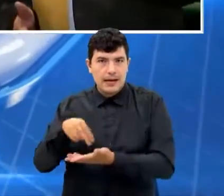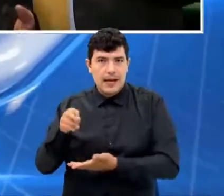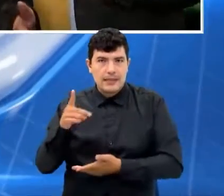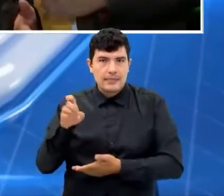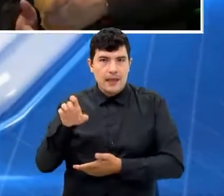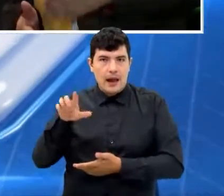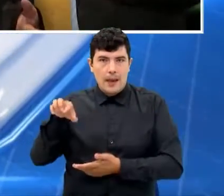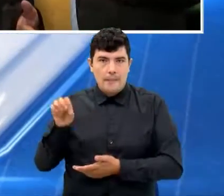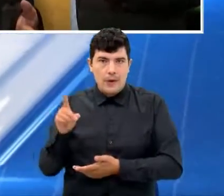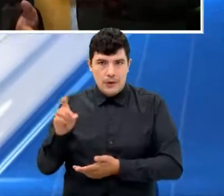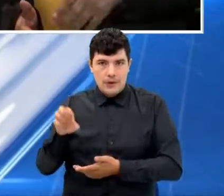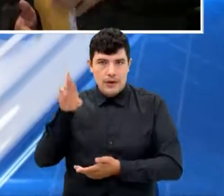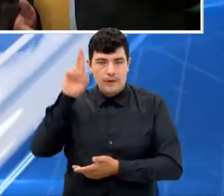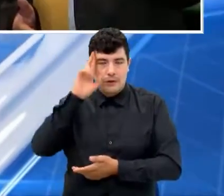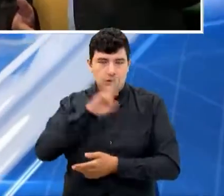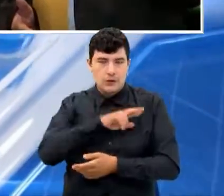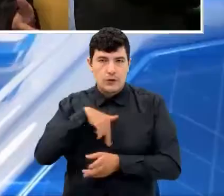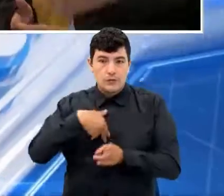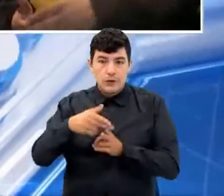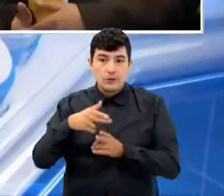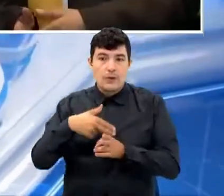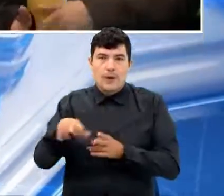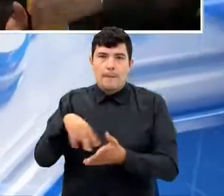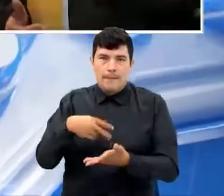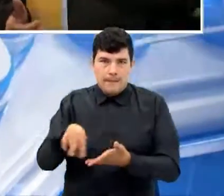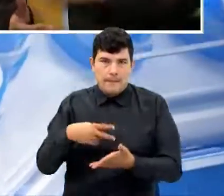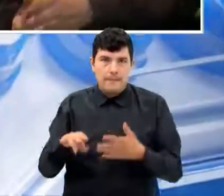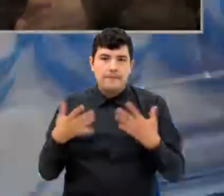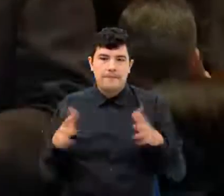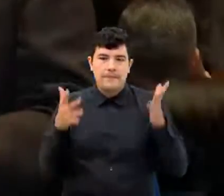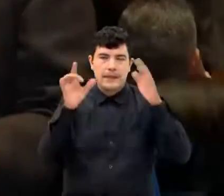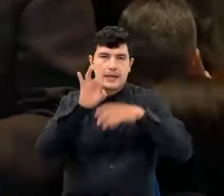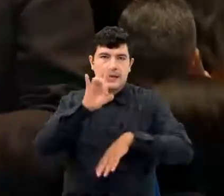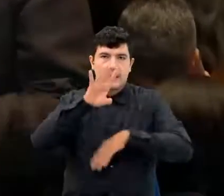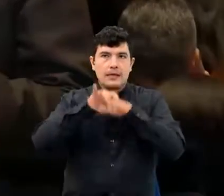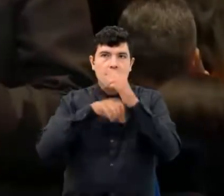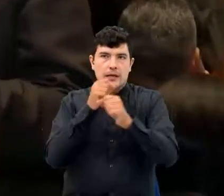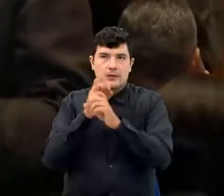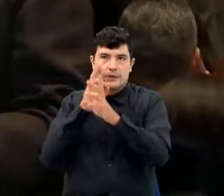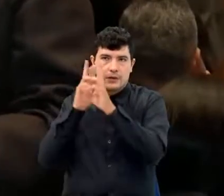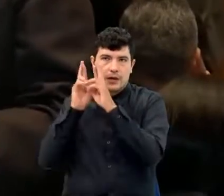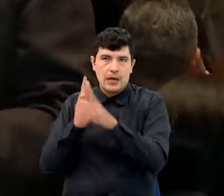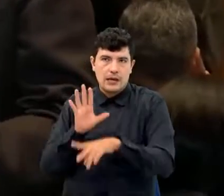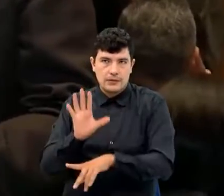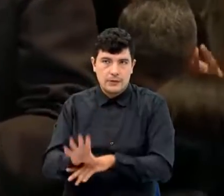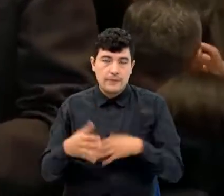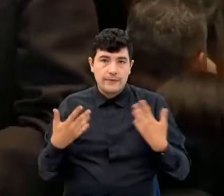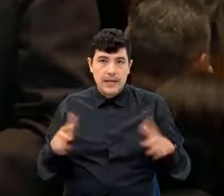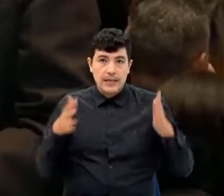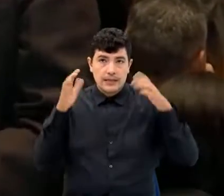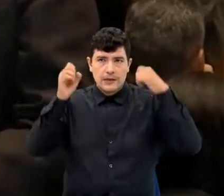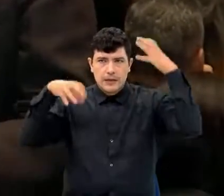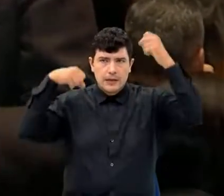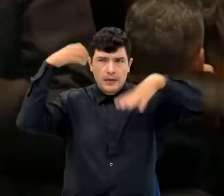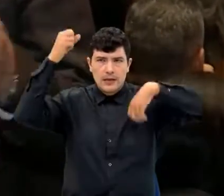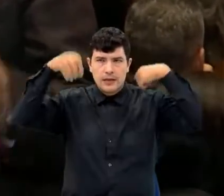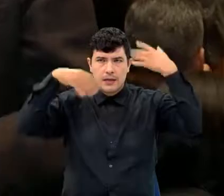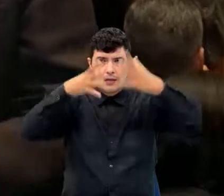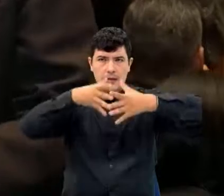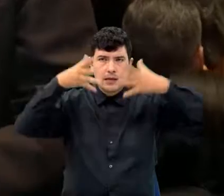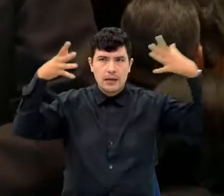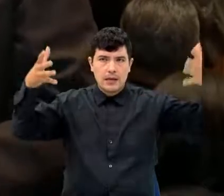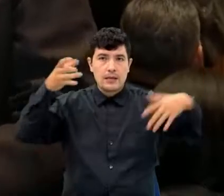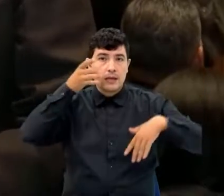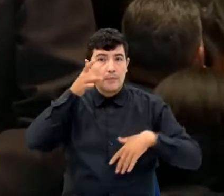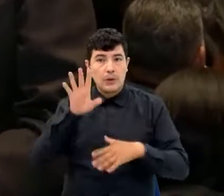hacerle precisamente una fiesta que va a ser los 15 años a los galardones Gacetas de Colombia, y vamos a hacer una fiesta con una gran rumbita, una gran rumba de pronto con